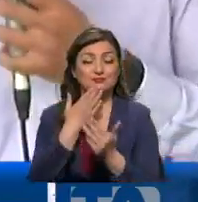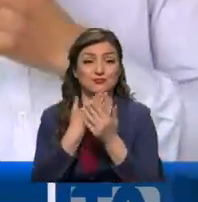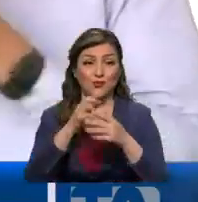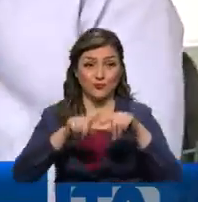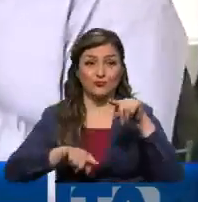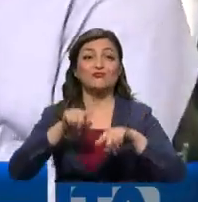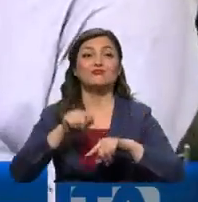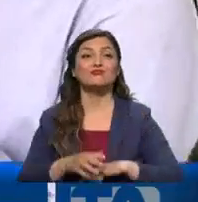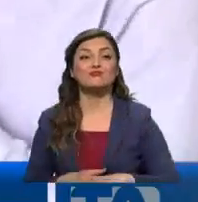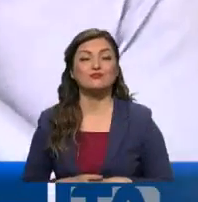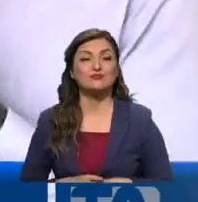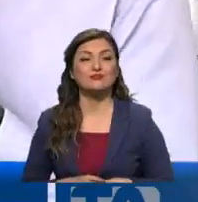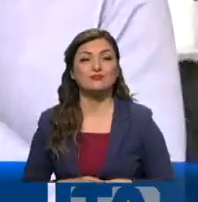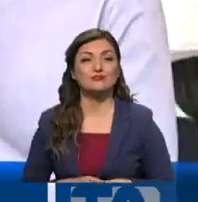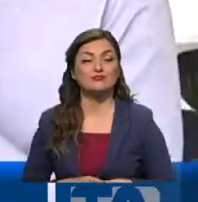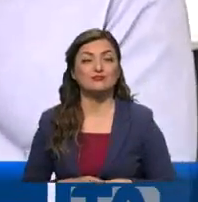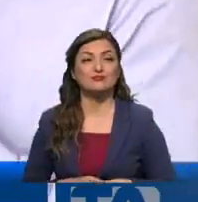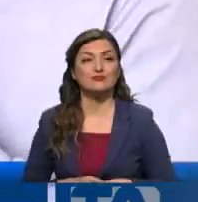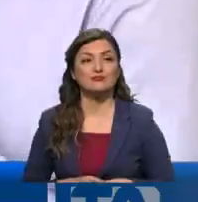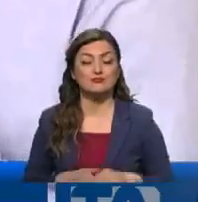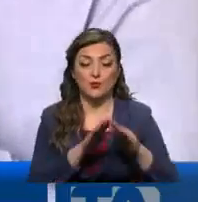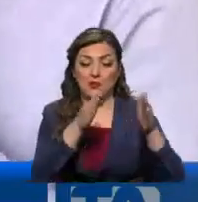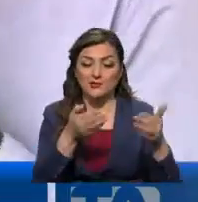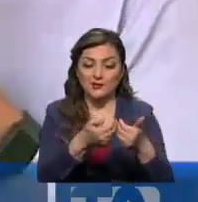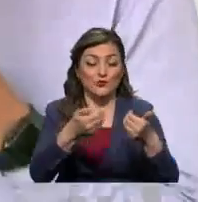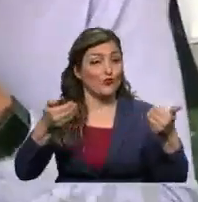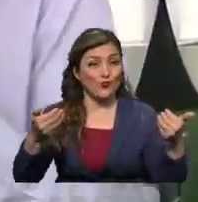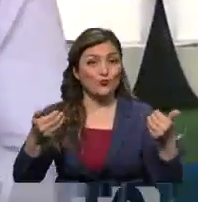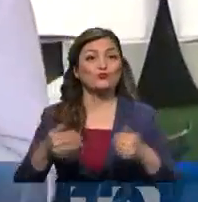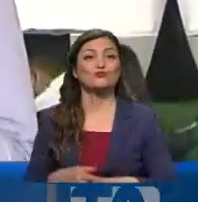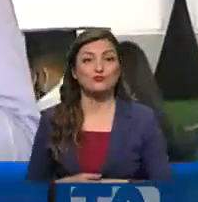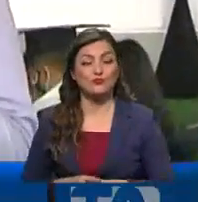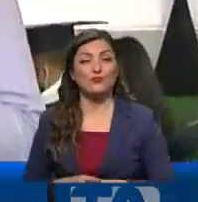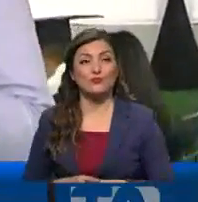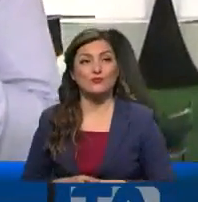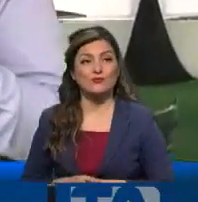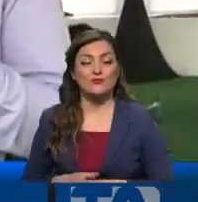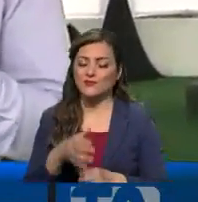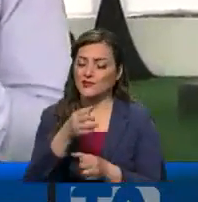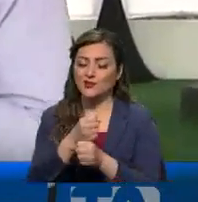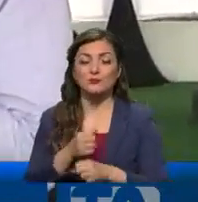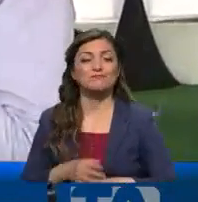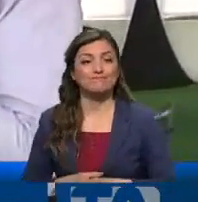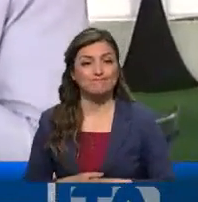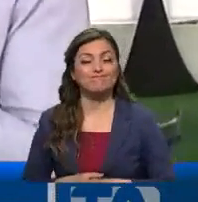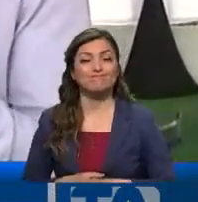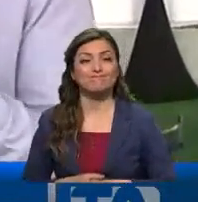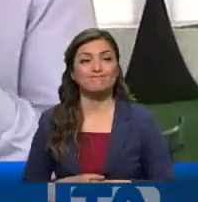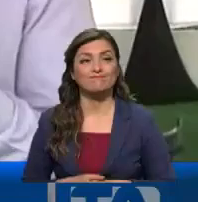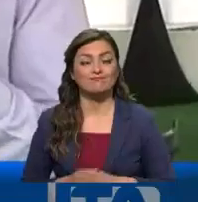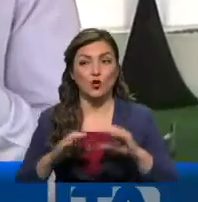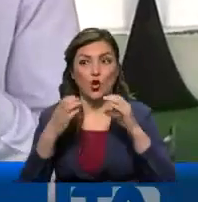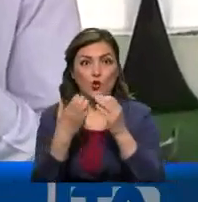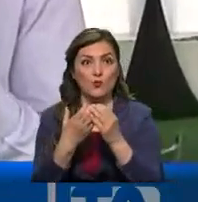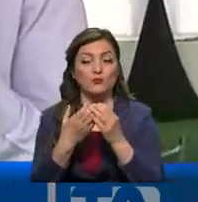televidentes, ustedes están viendo, cada mesa está separada cumpliendo con las medidas de bioseguridad. El COE